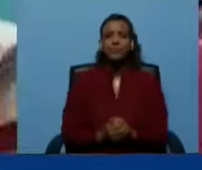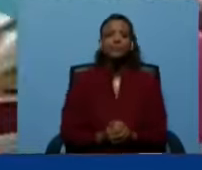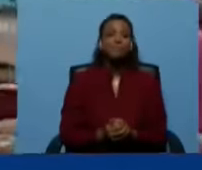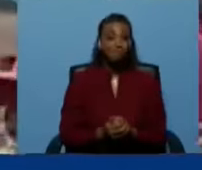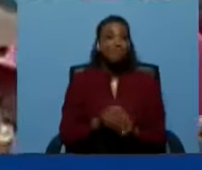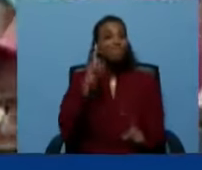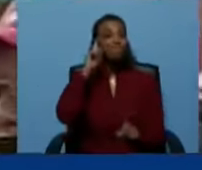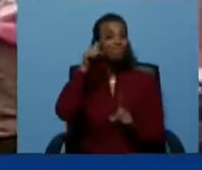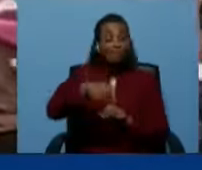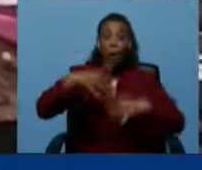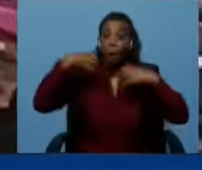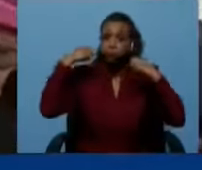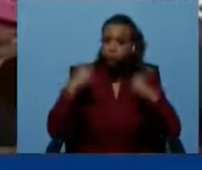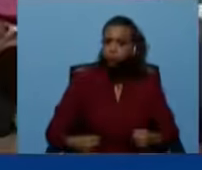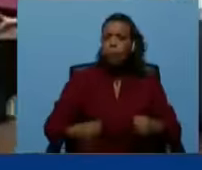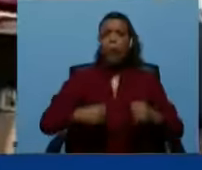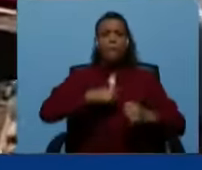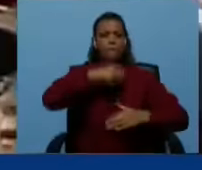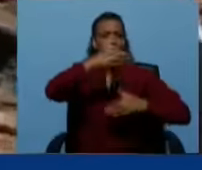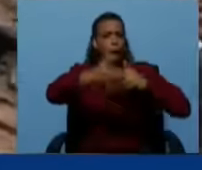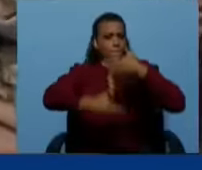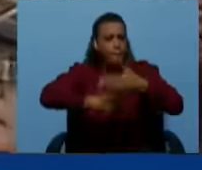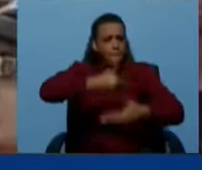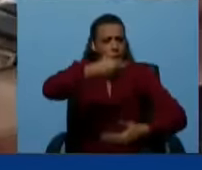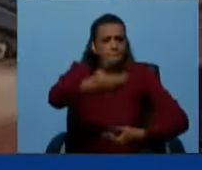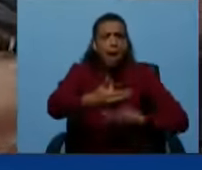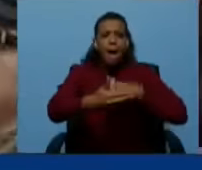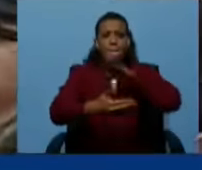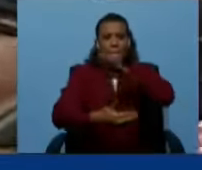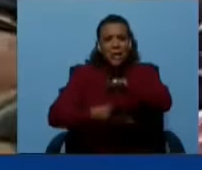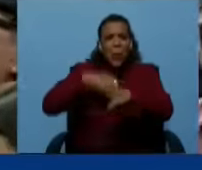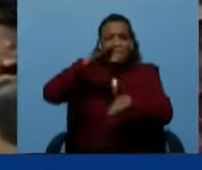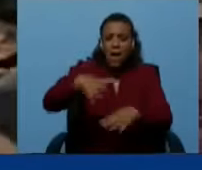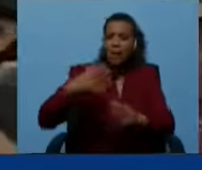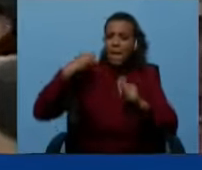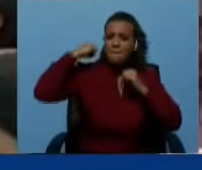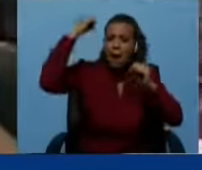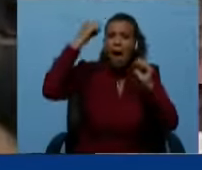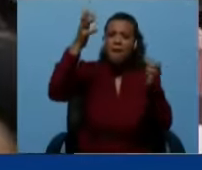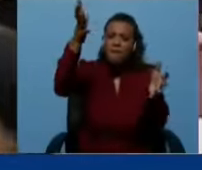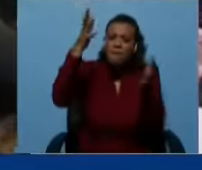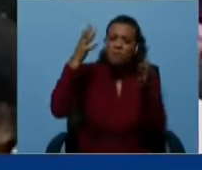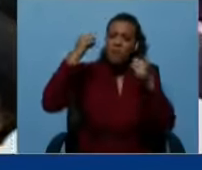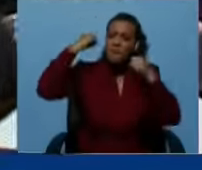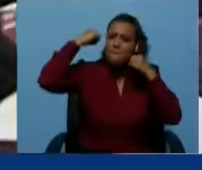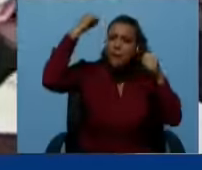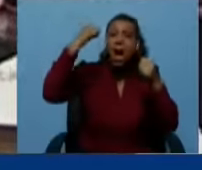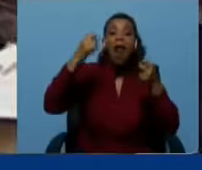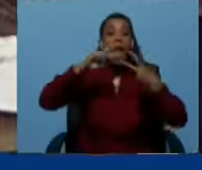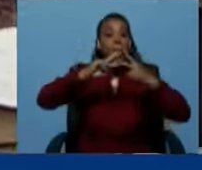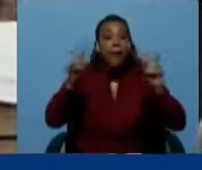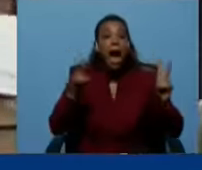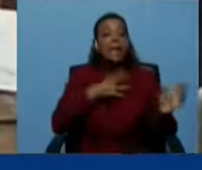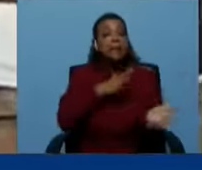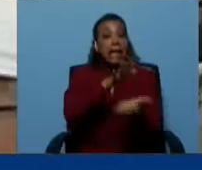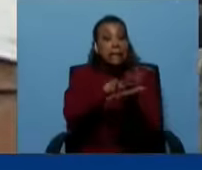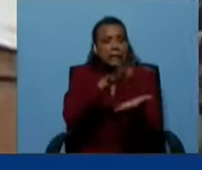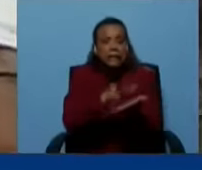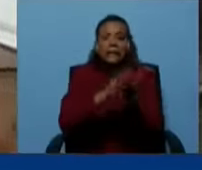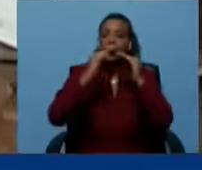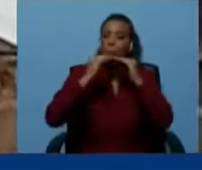Vamos consolidando día a día la victoria de la paz, de la estabilidad, de la